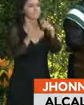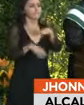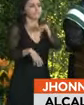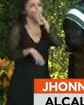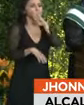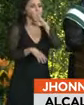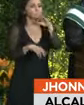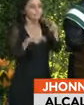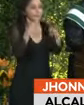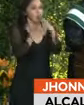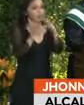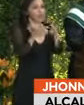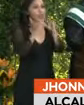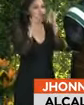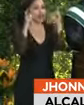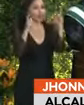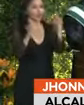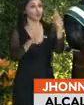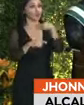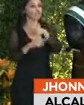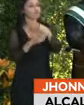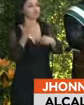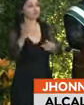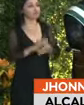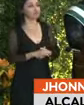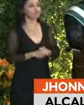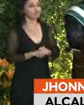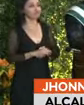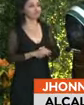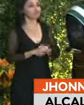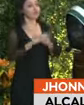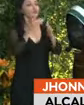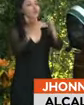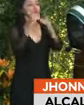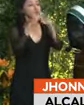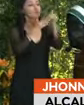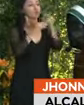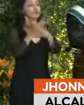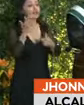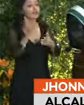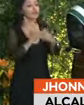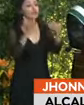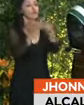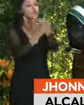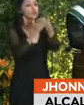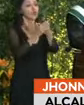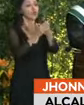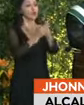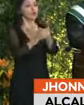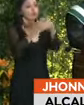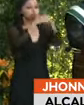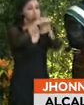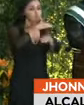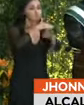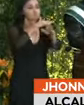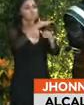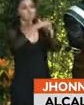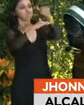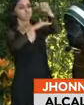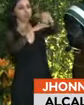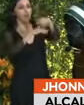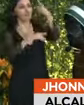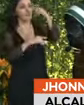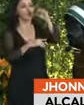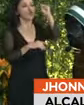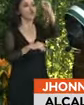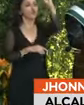muy serio. Hemos apostado a construir nuevos viaductos. Empezamos por